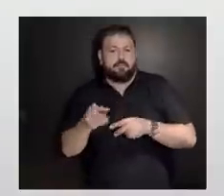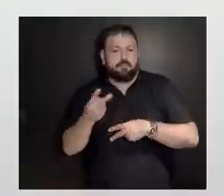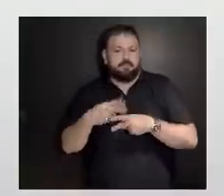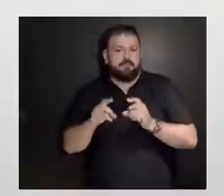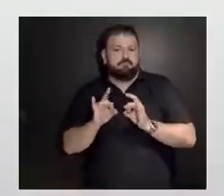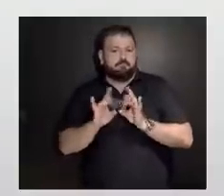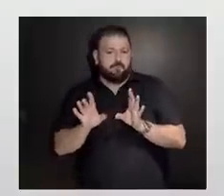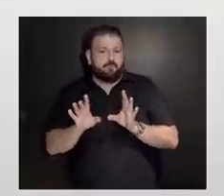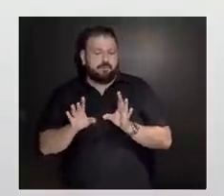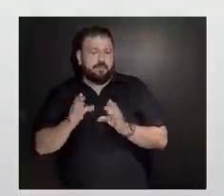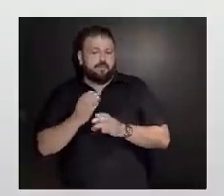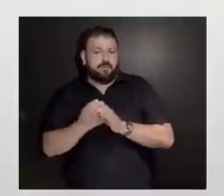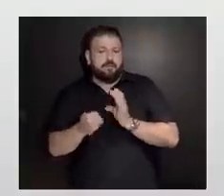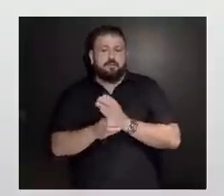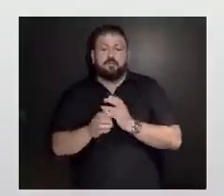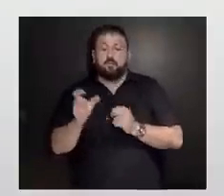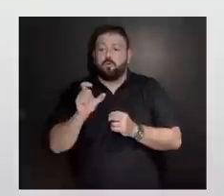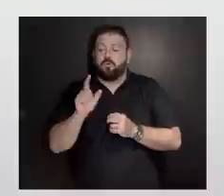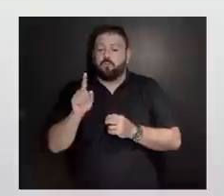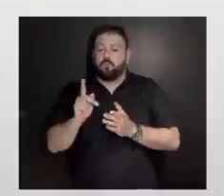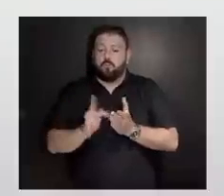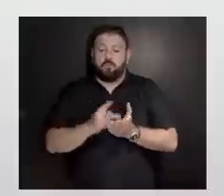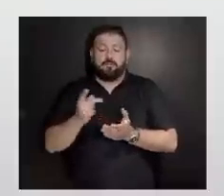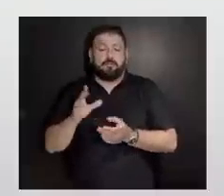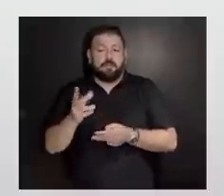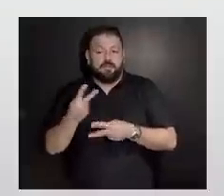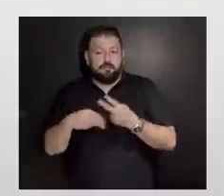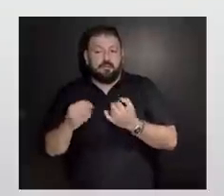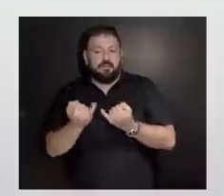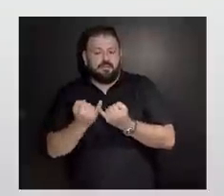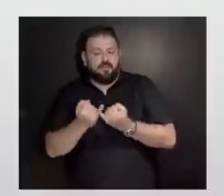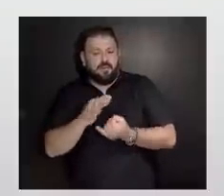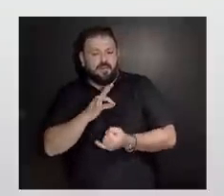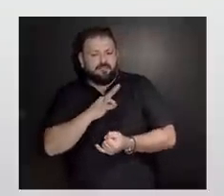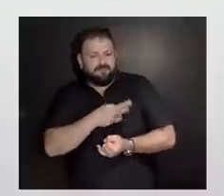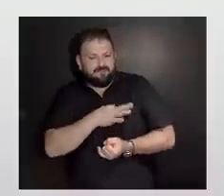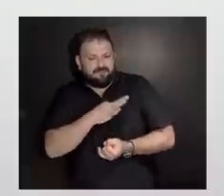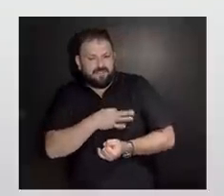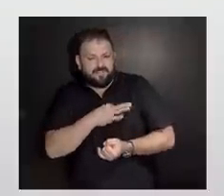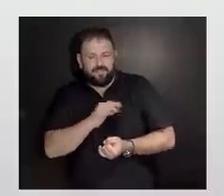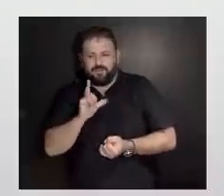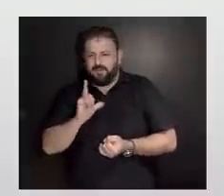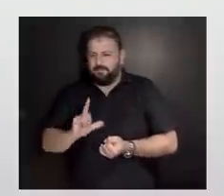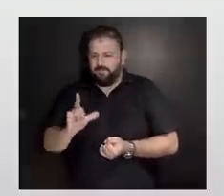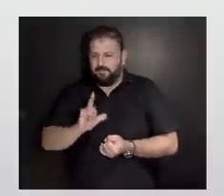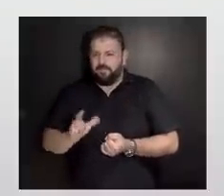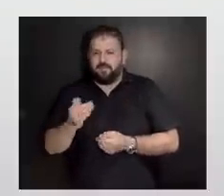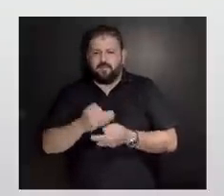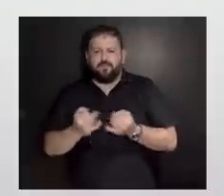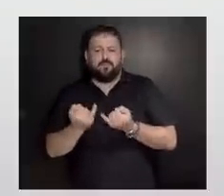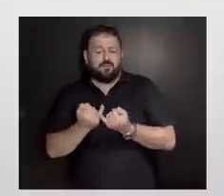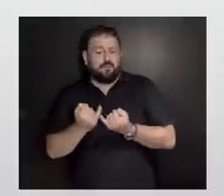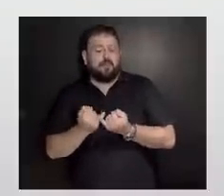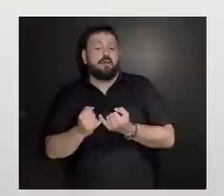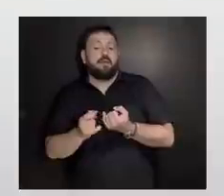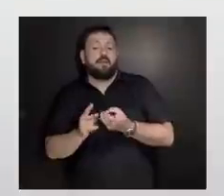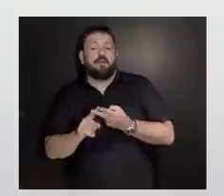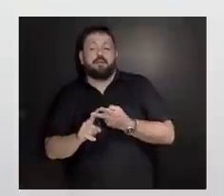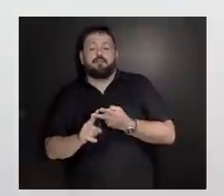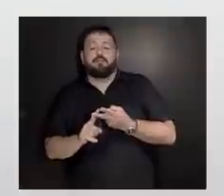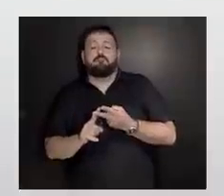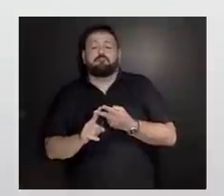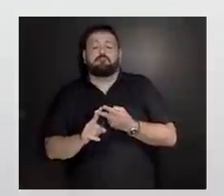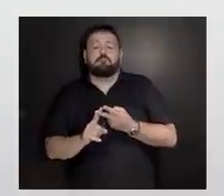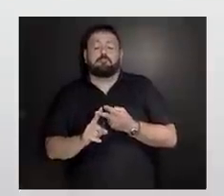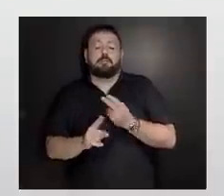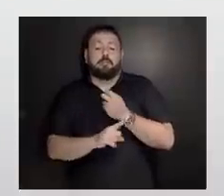nuestro embarazo, ¿no? Una es que puede haber infecciones urinarias, también puede ser que en el embarazo se puedan generar